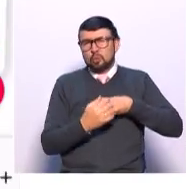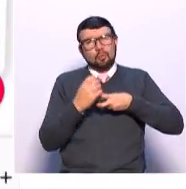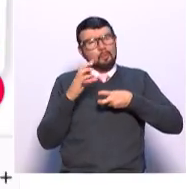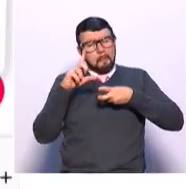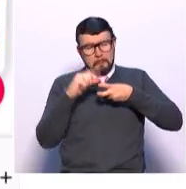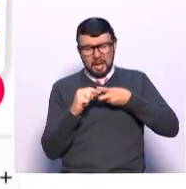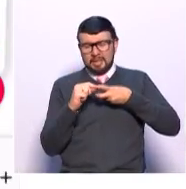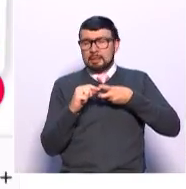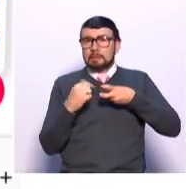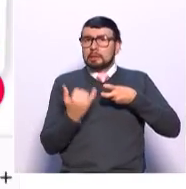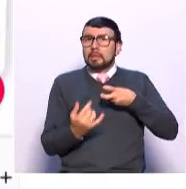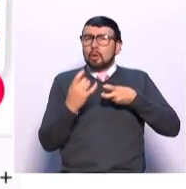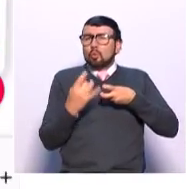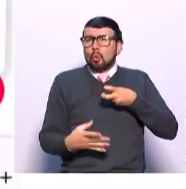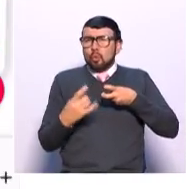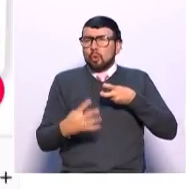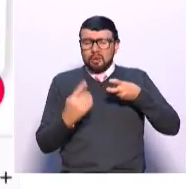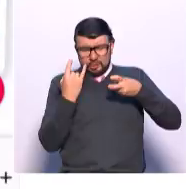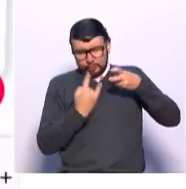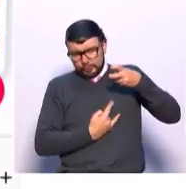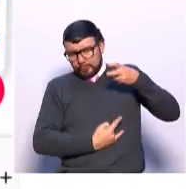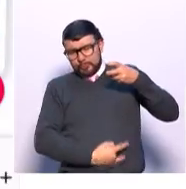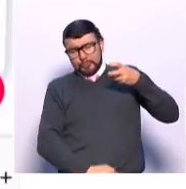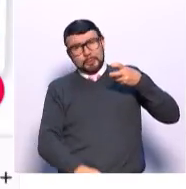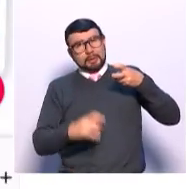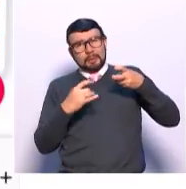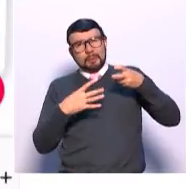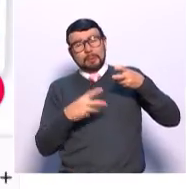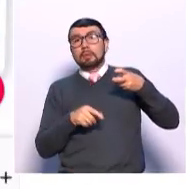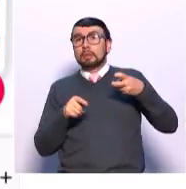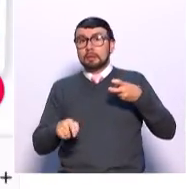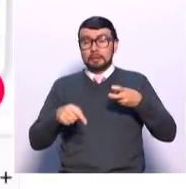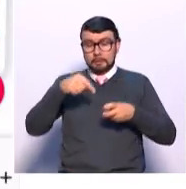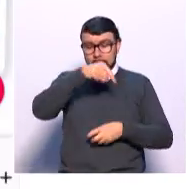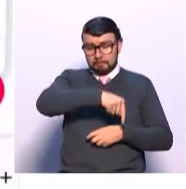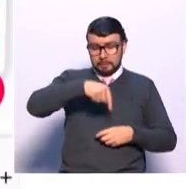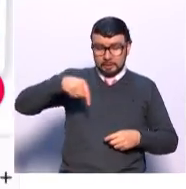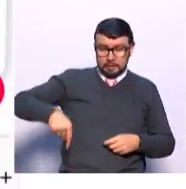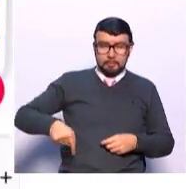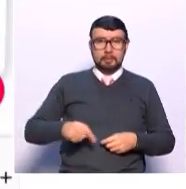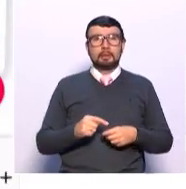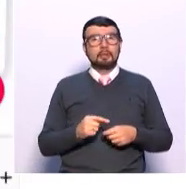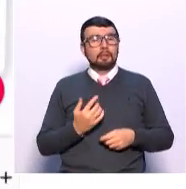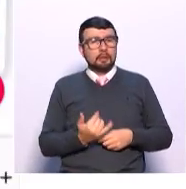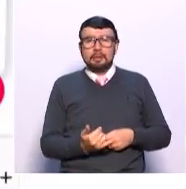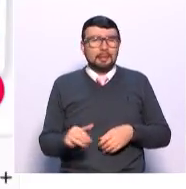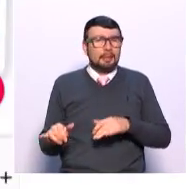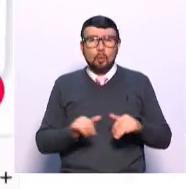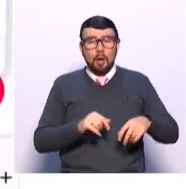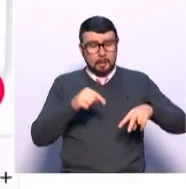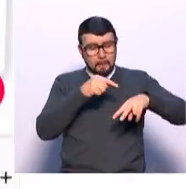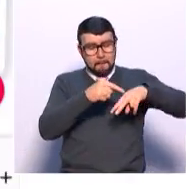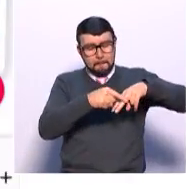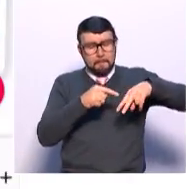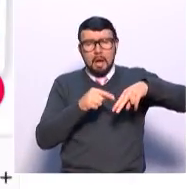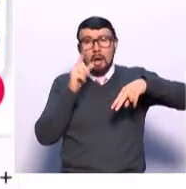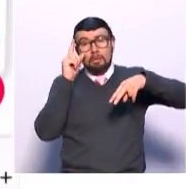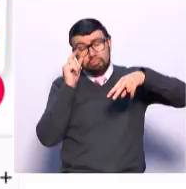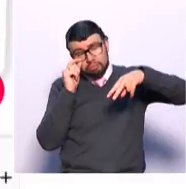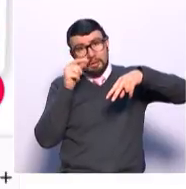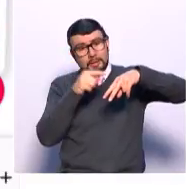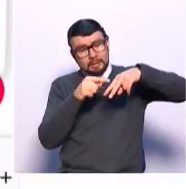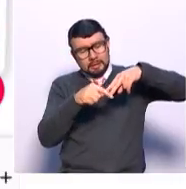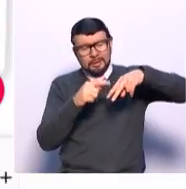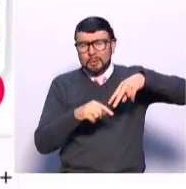entonces hay un proceso de entumecimiento y de dolor por la región de toda la médula